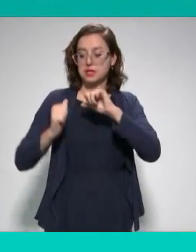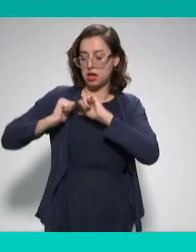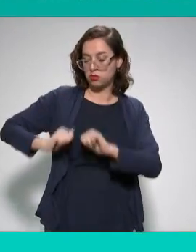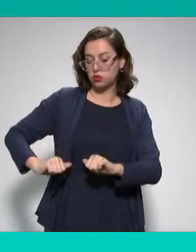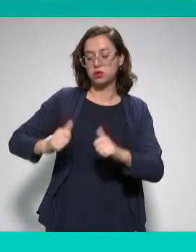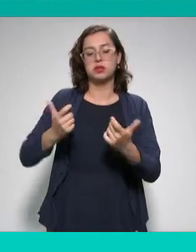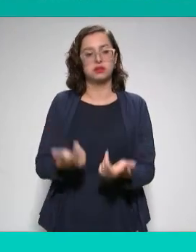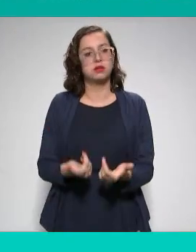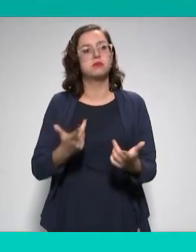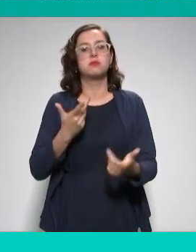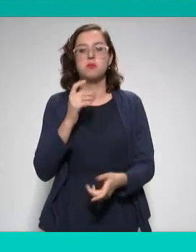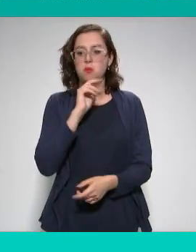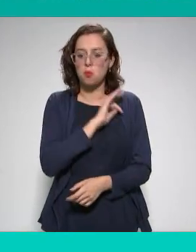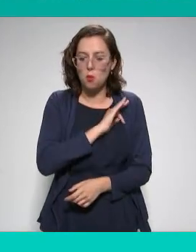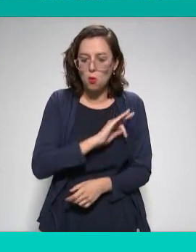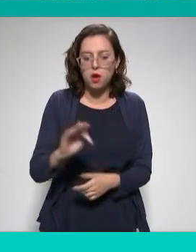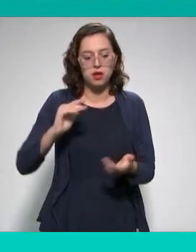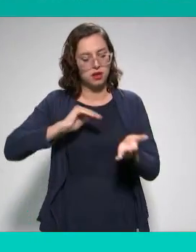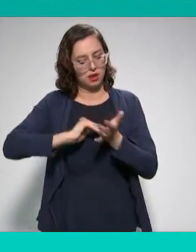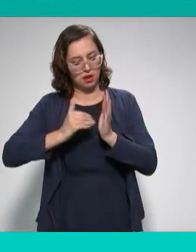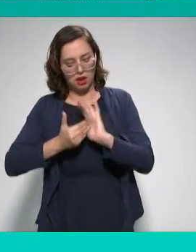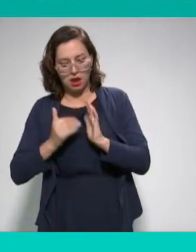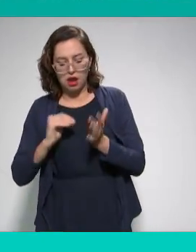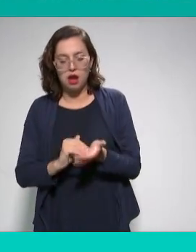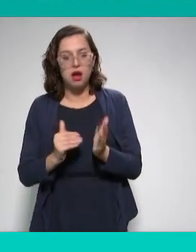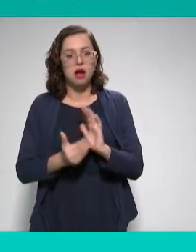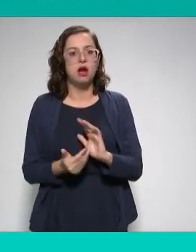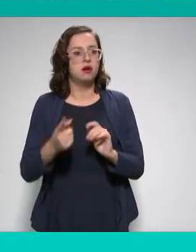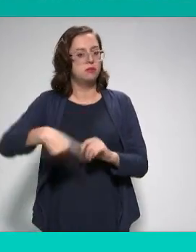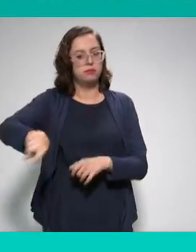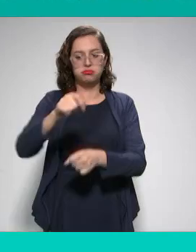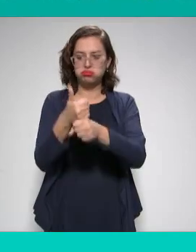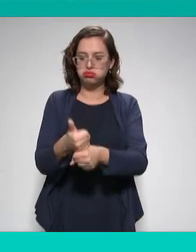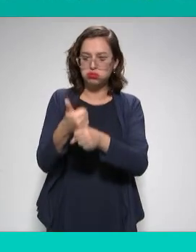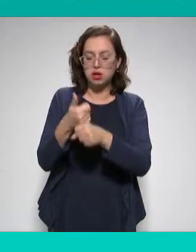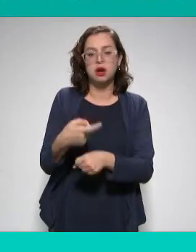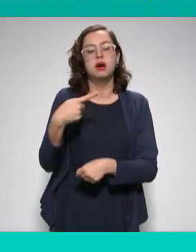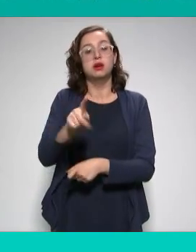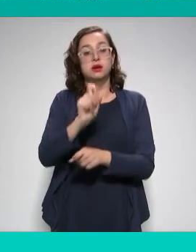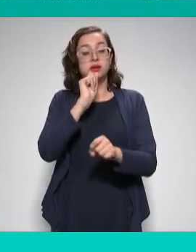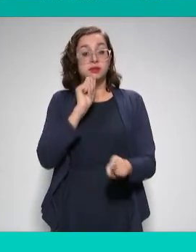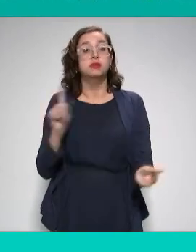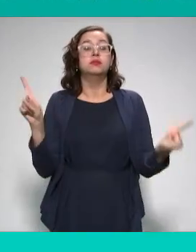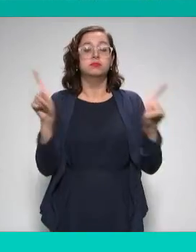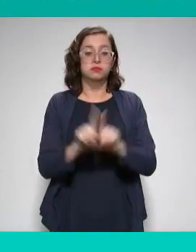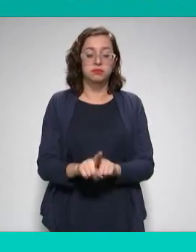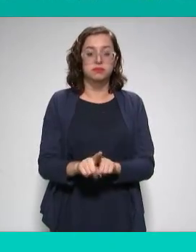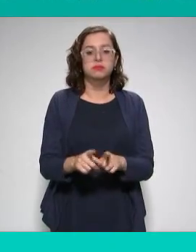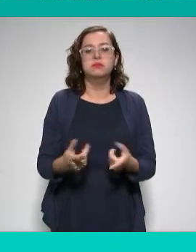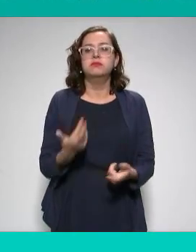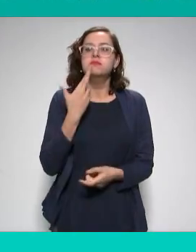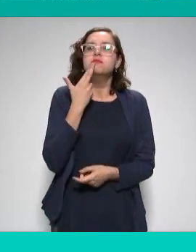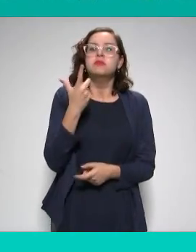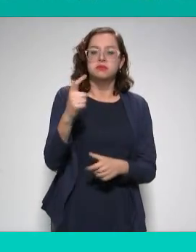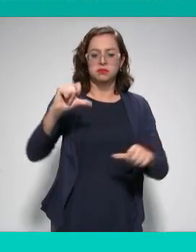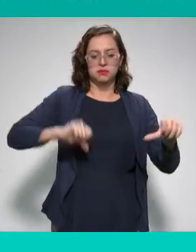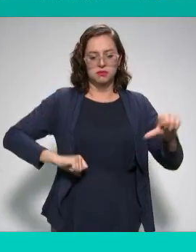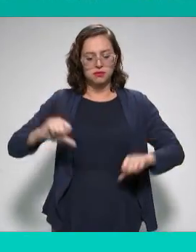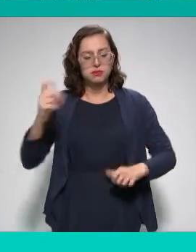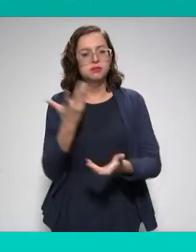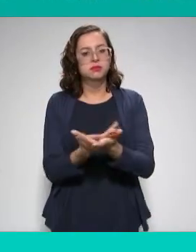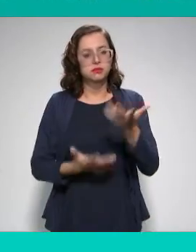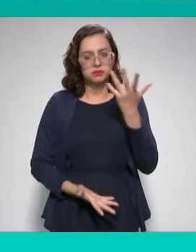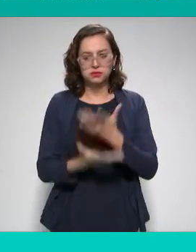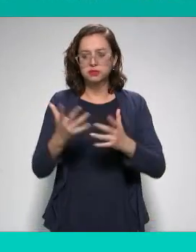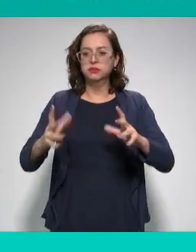definan de mejor manera las estrategias para localizar a las víctimas pero también para que se establezcan acciones para ar